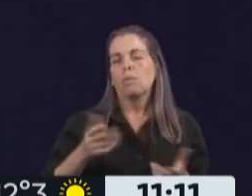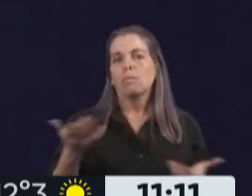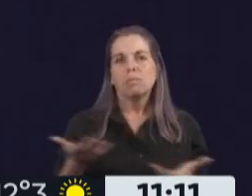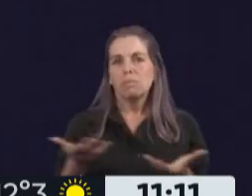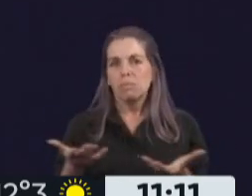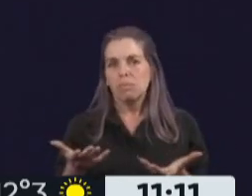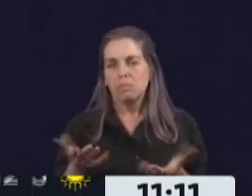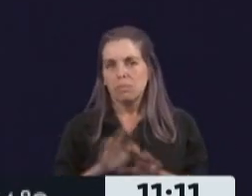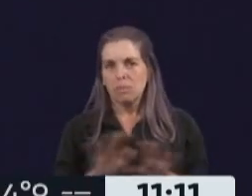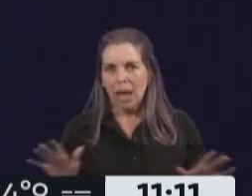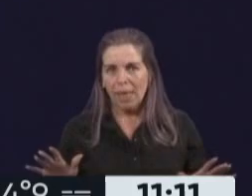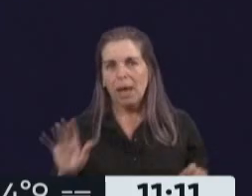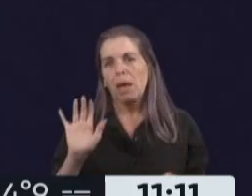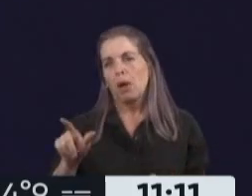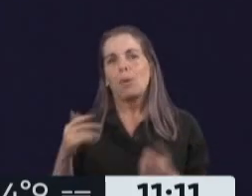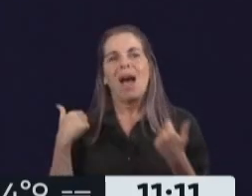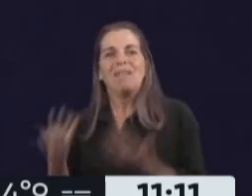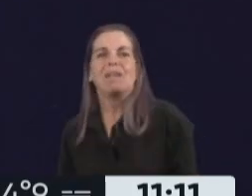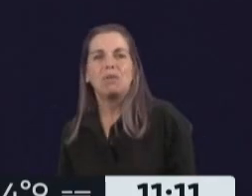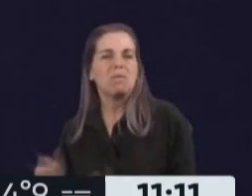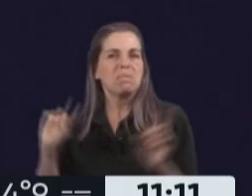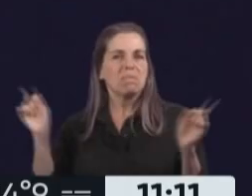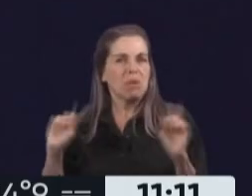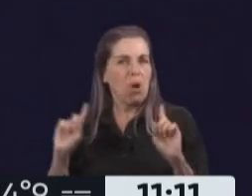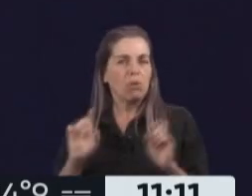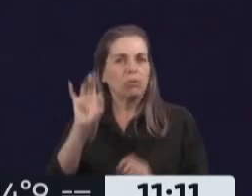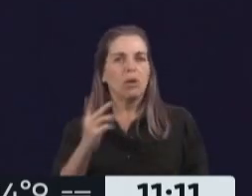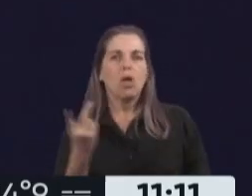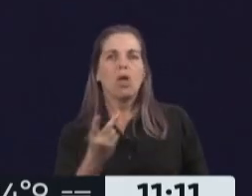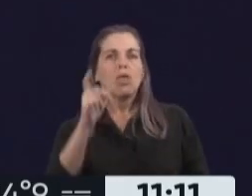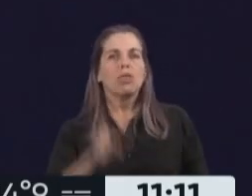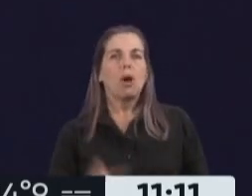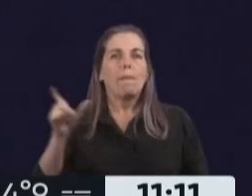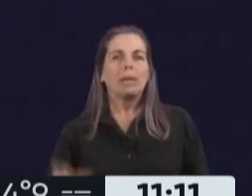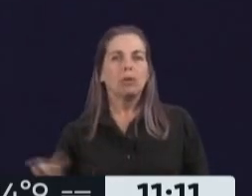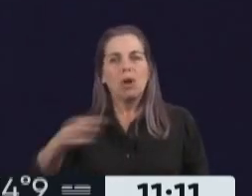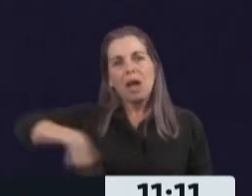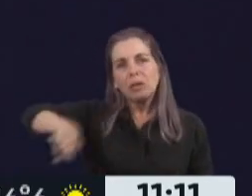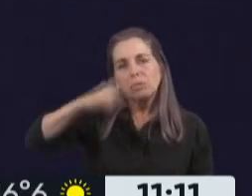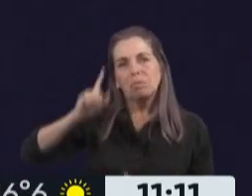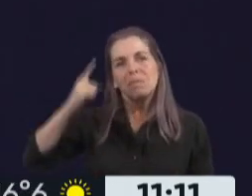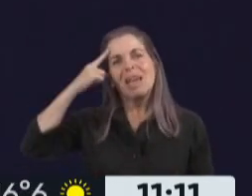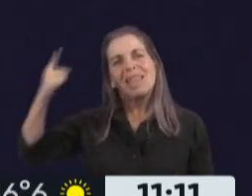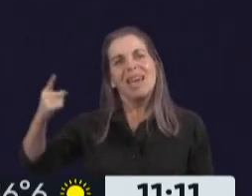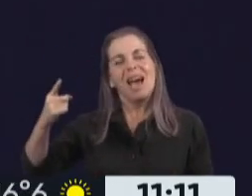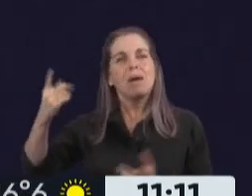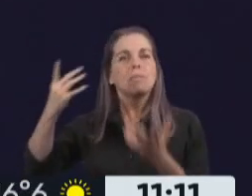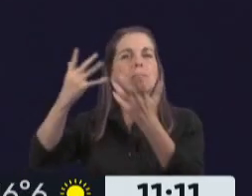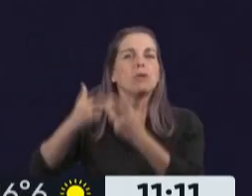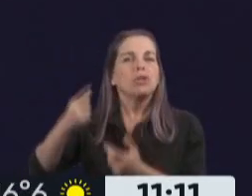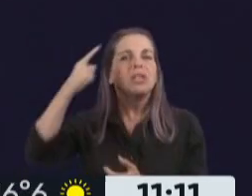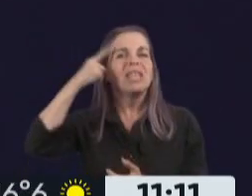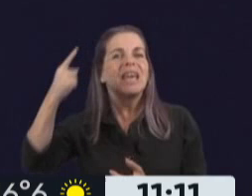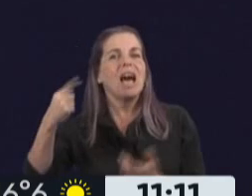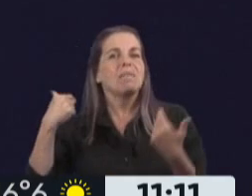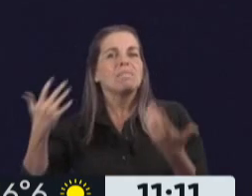simplemente dos personas que comparten el deseo de que Argentina finalmente o